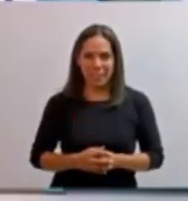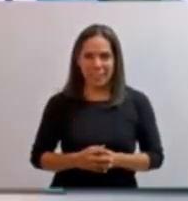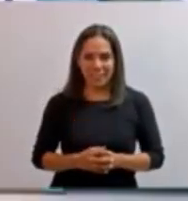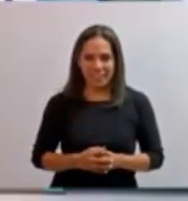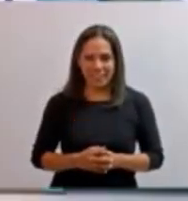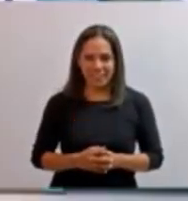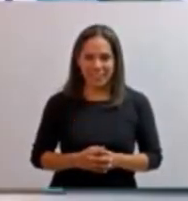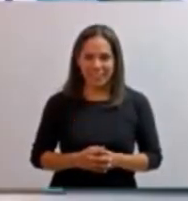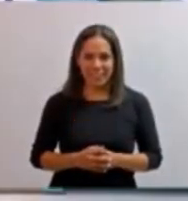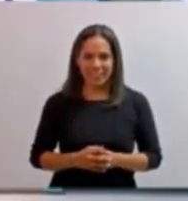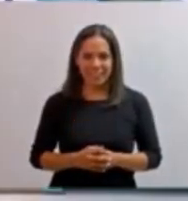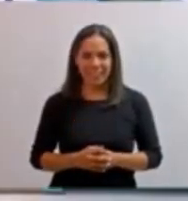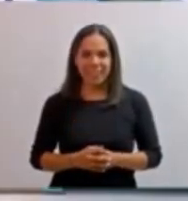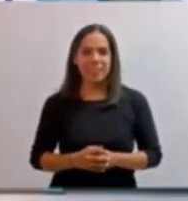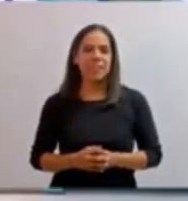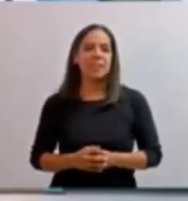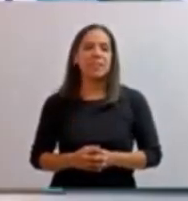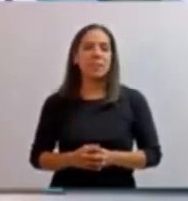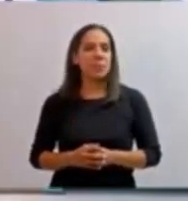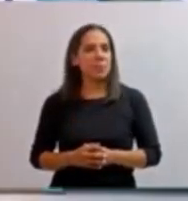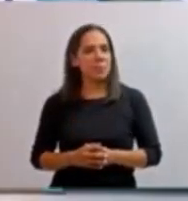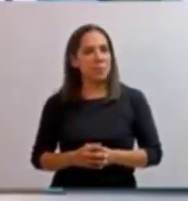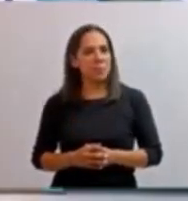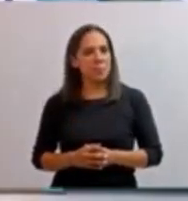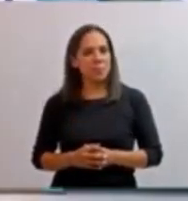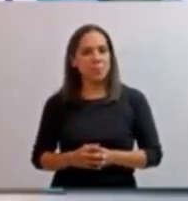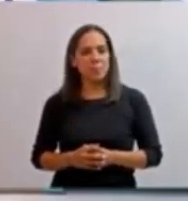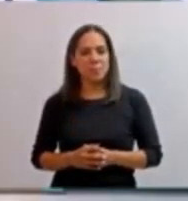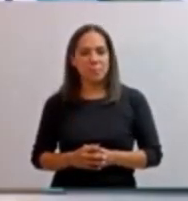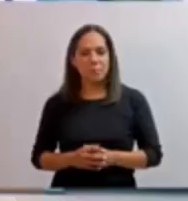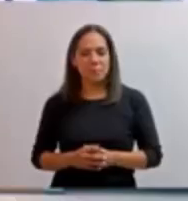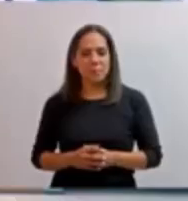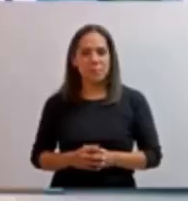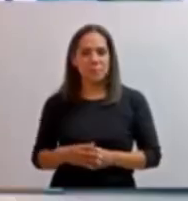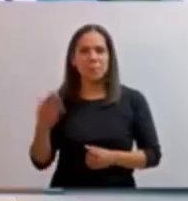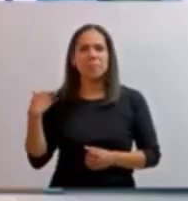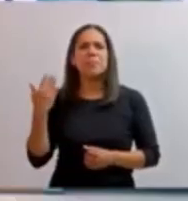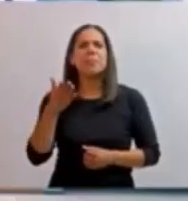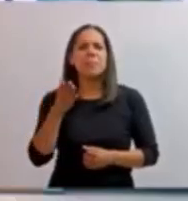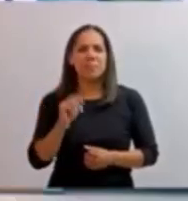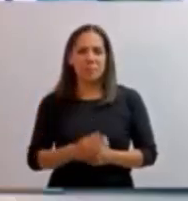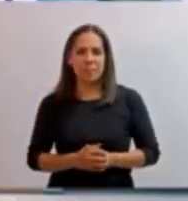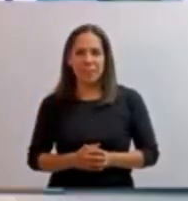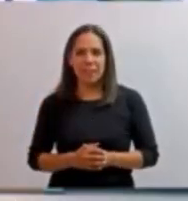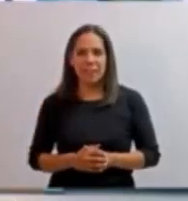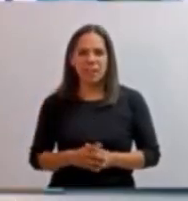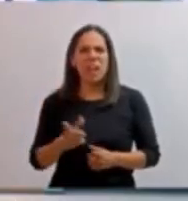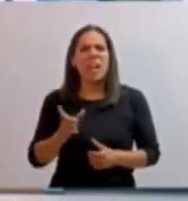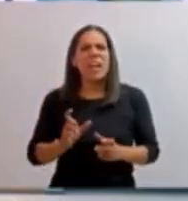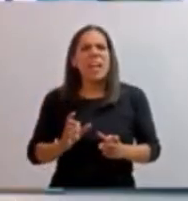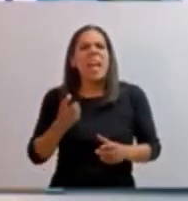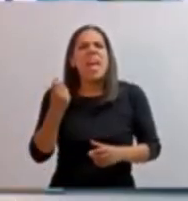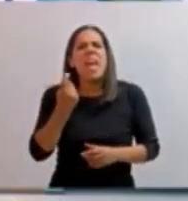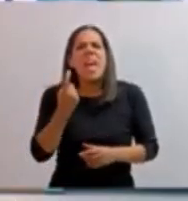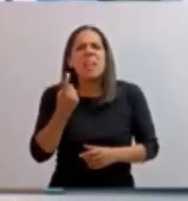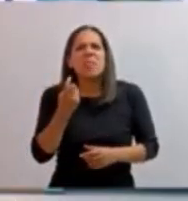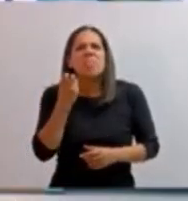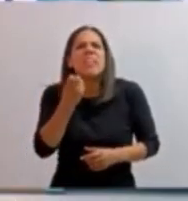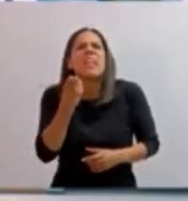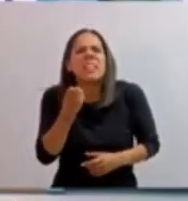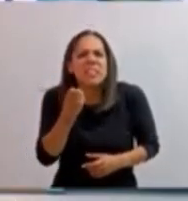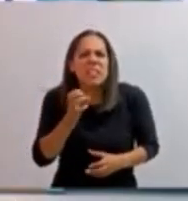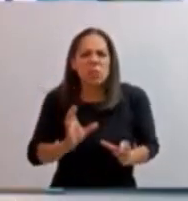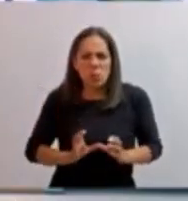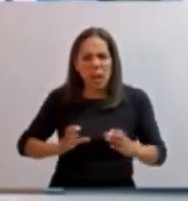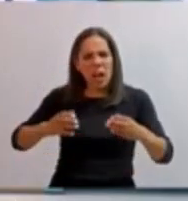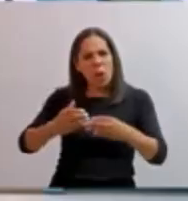igual no sé quién de ustedes quiera contestarnos, es ¿Qué es una comunidad de práctica? ¿Qué implica?